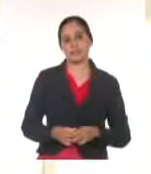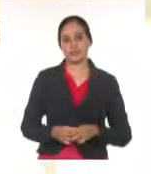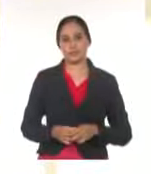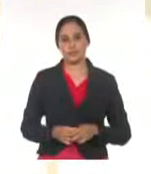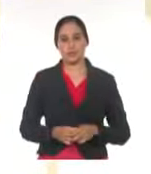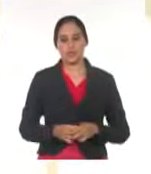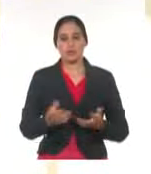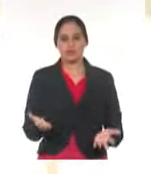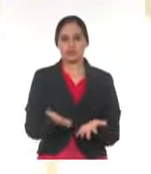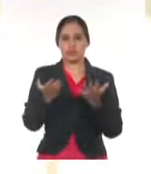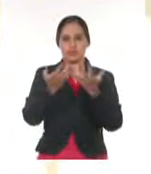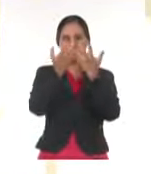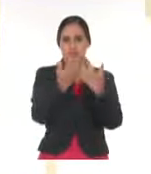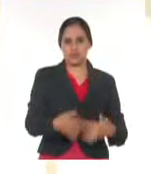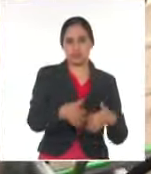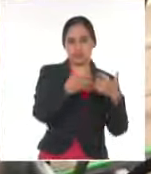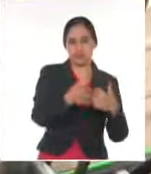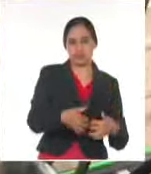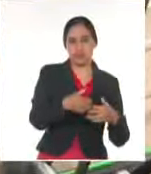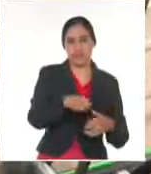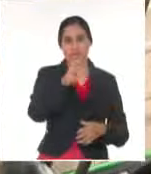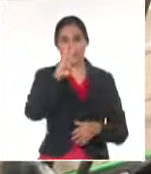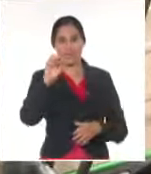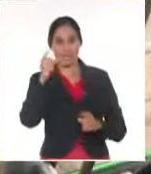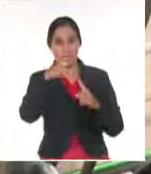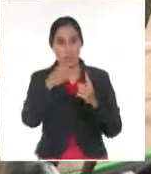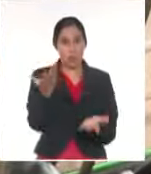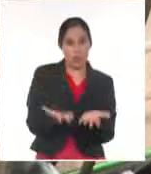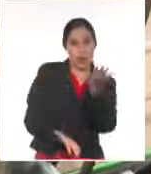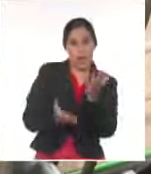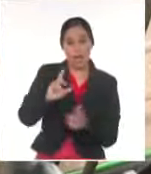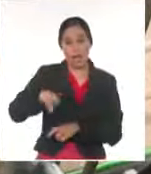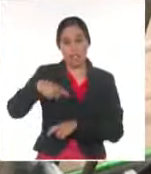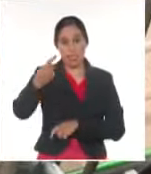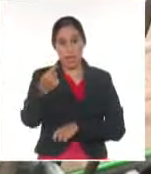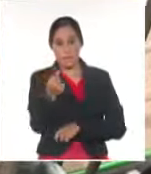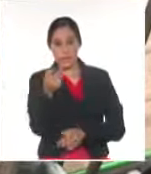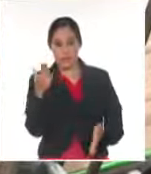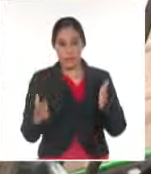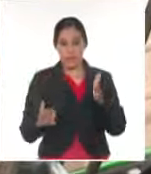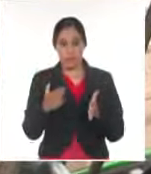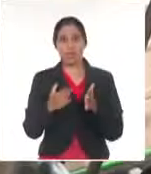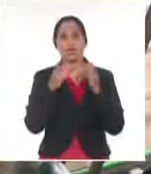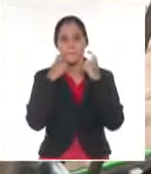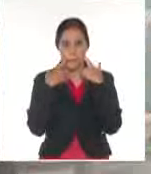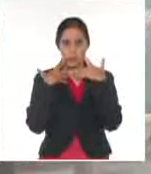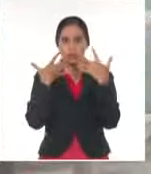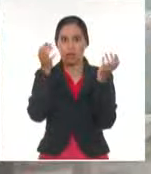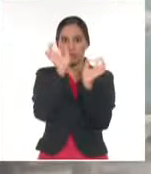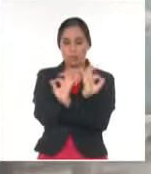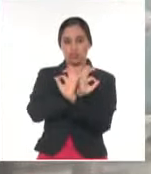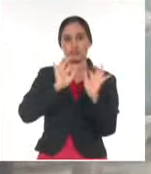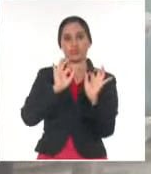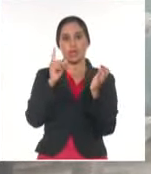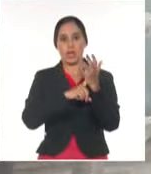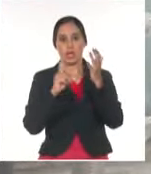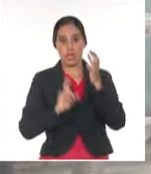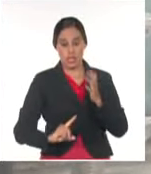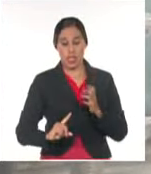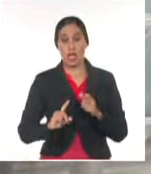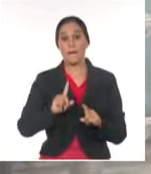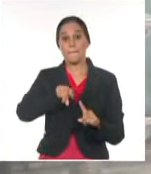la producción hasta unas 30 toneladas diarias en una primera etapa y es eficiente en el uso de la energía. Tiene otra